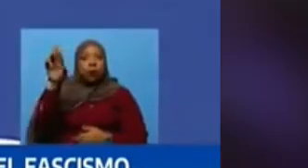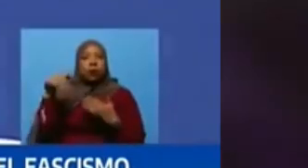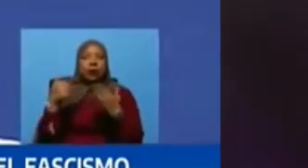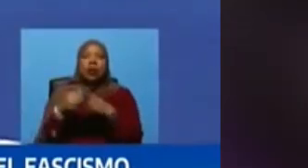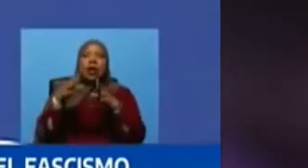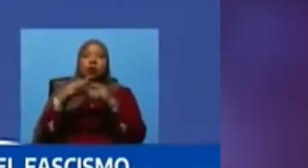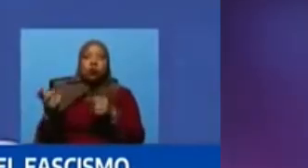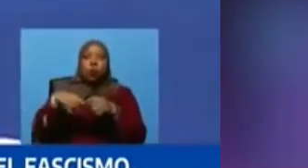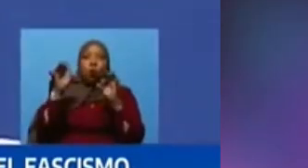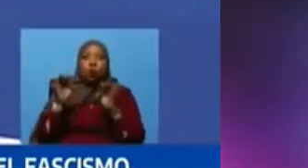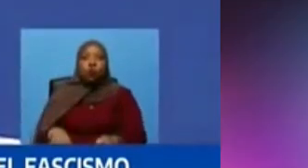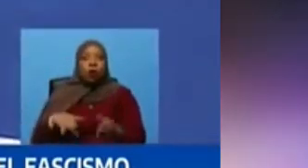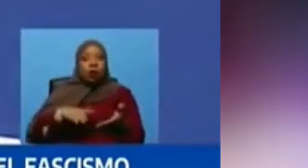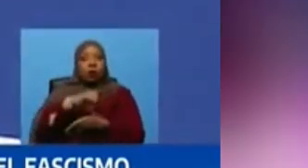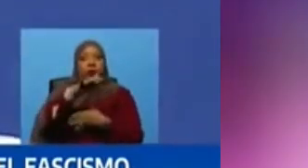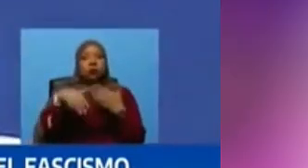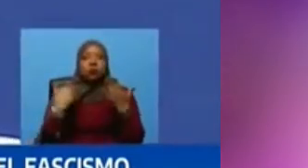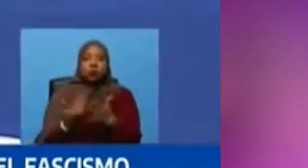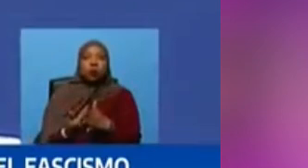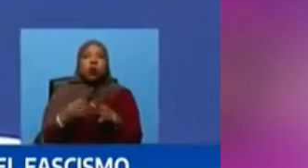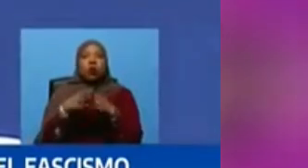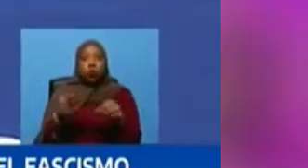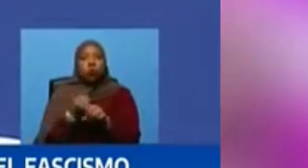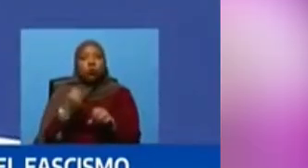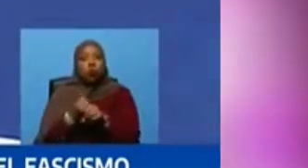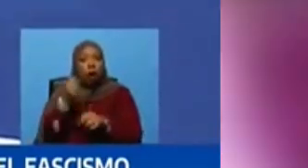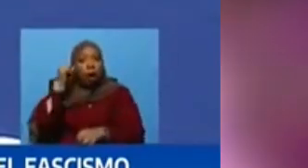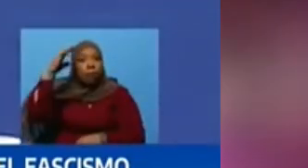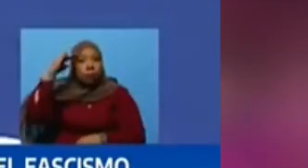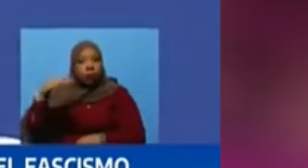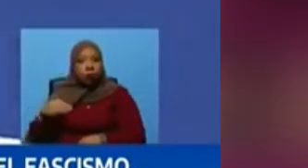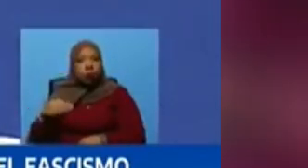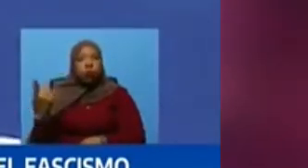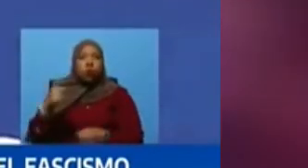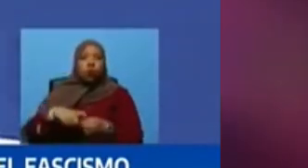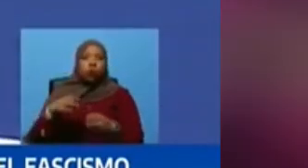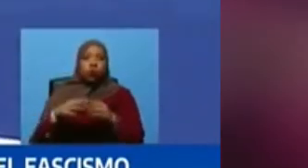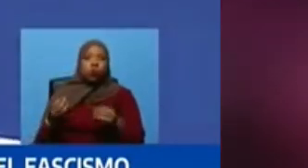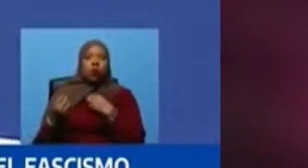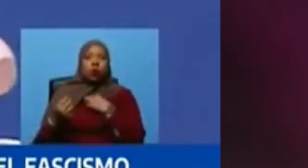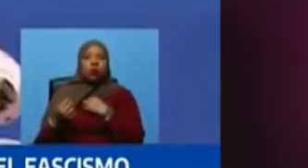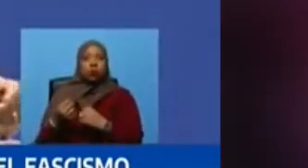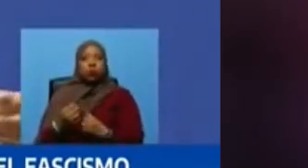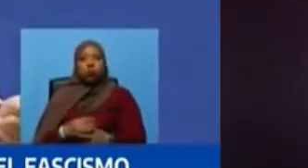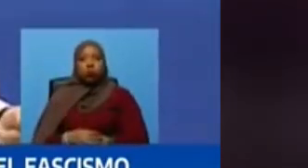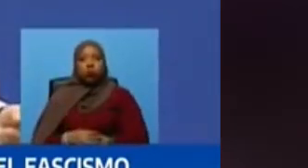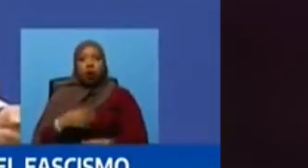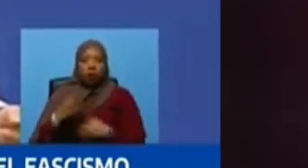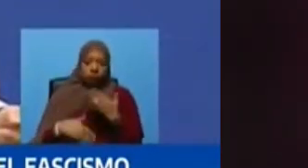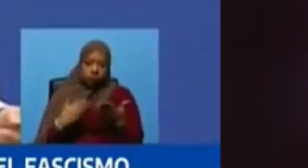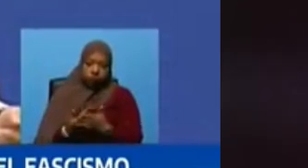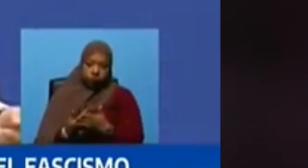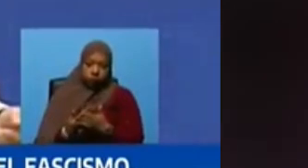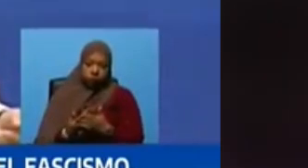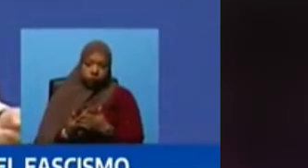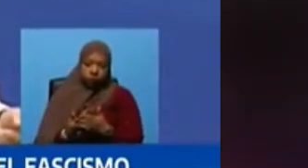metió toda su fuerza aérea, que metió toda su capacidad militar, que metió todos sus recursos, de Mussolini,